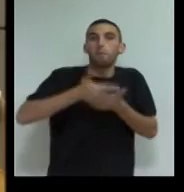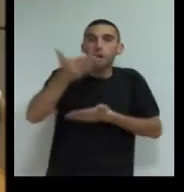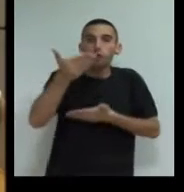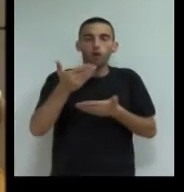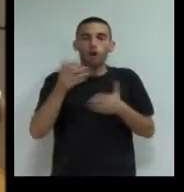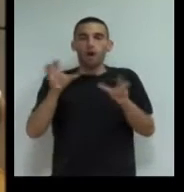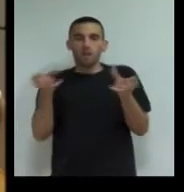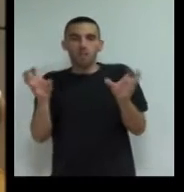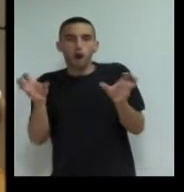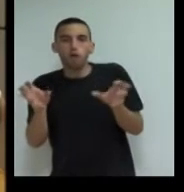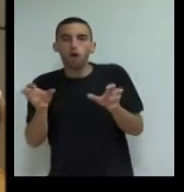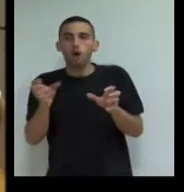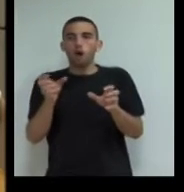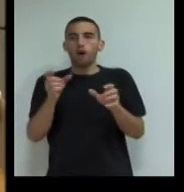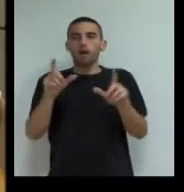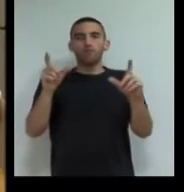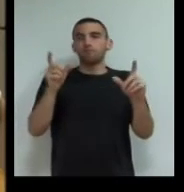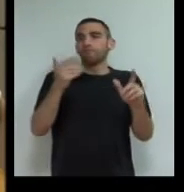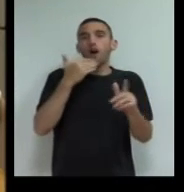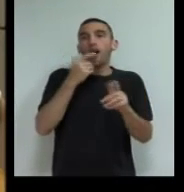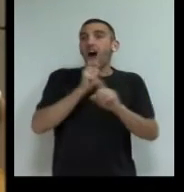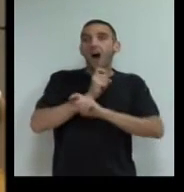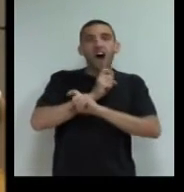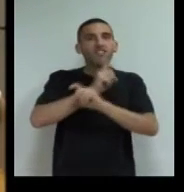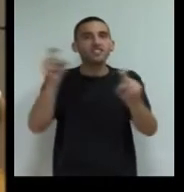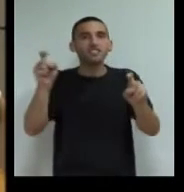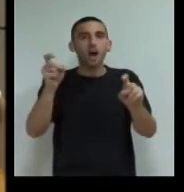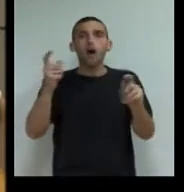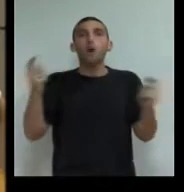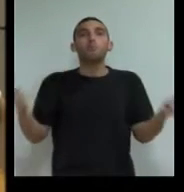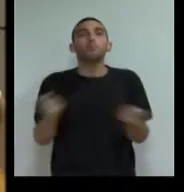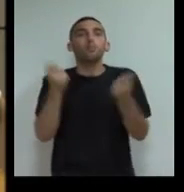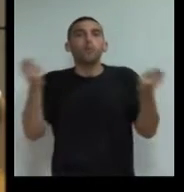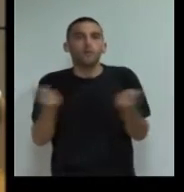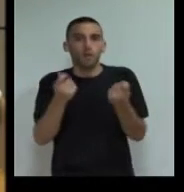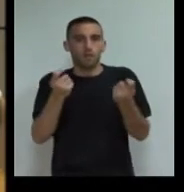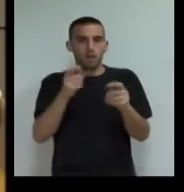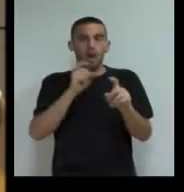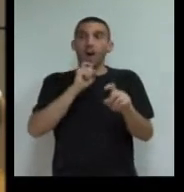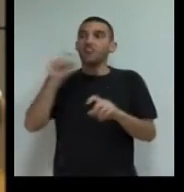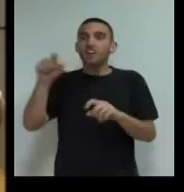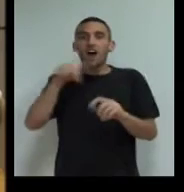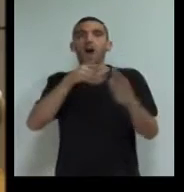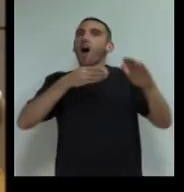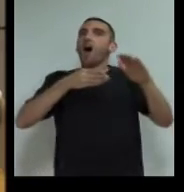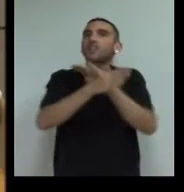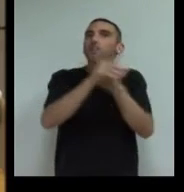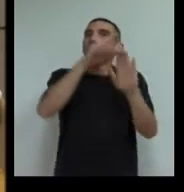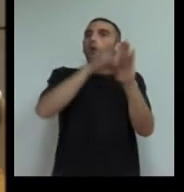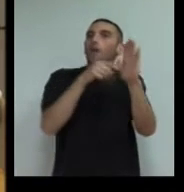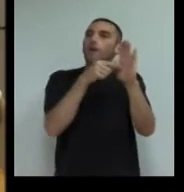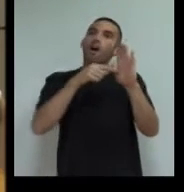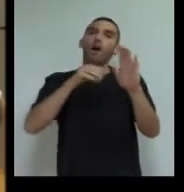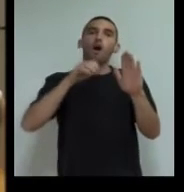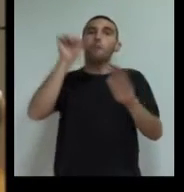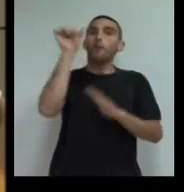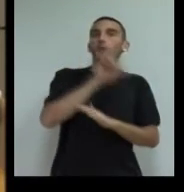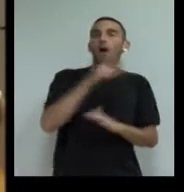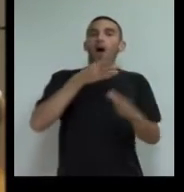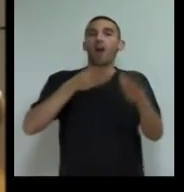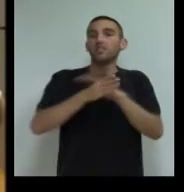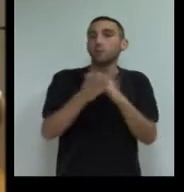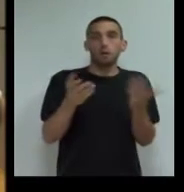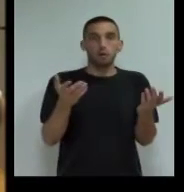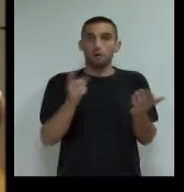sale en la radio, si ni siquiera... Es que no hay promos que anuncien esto. Es decir, lo que se está viendo es que